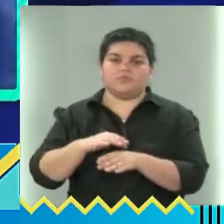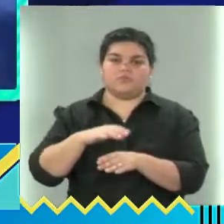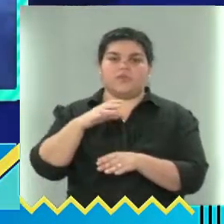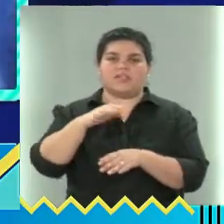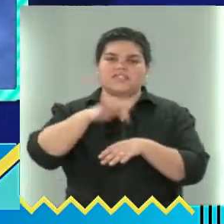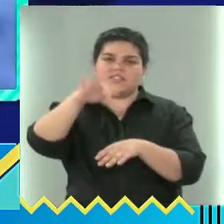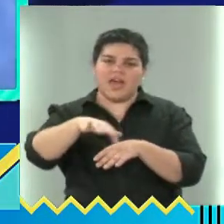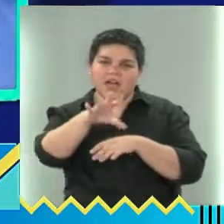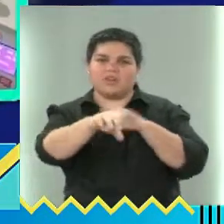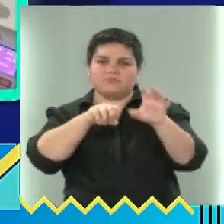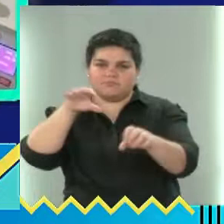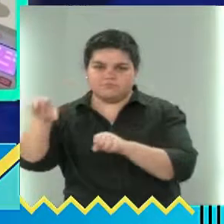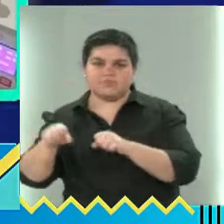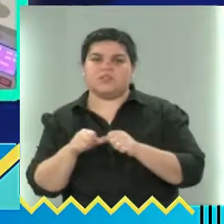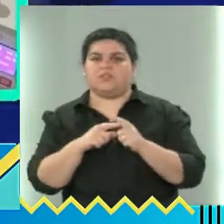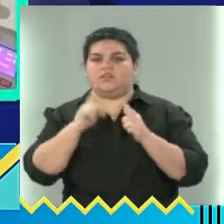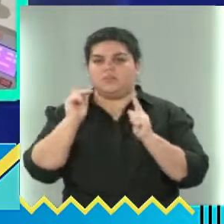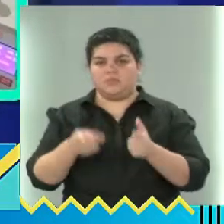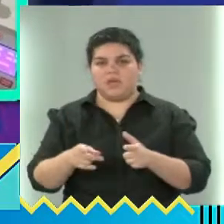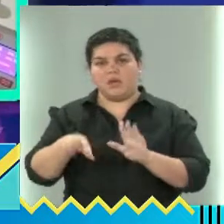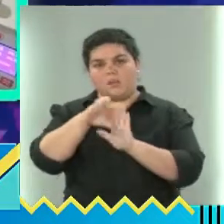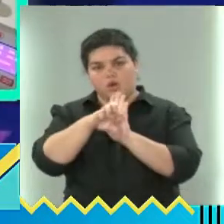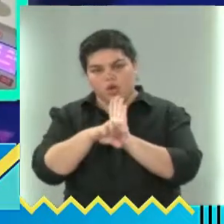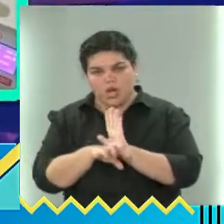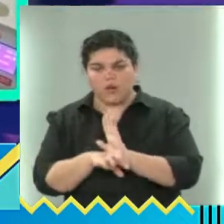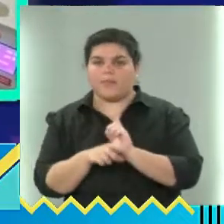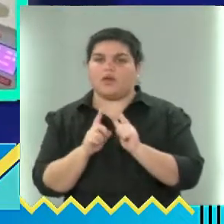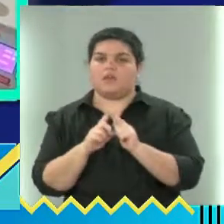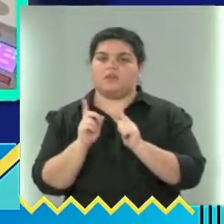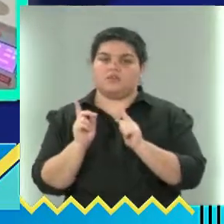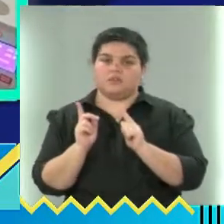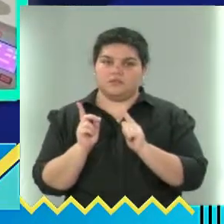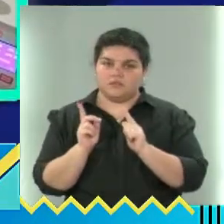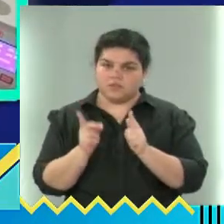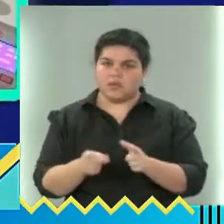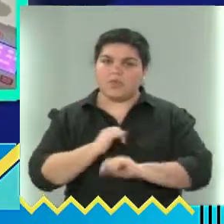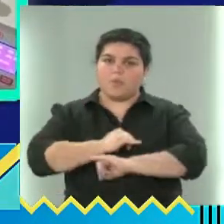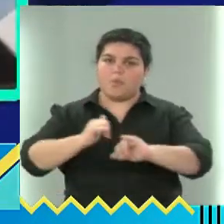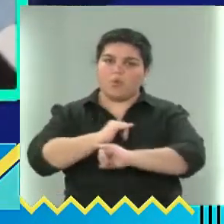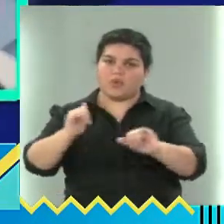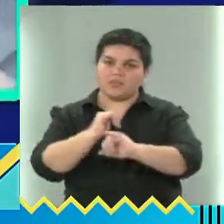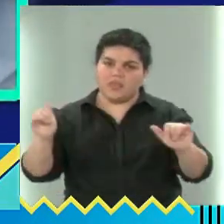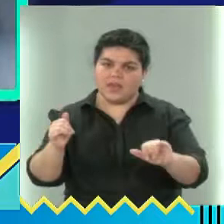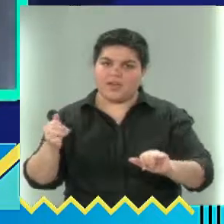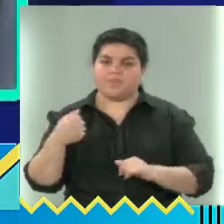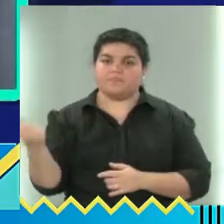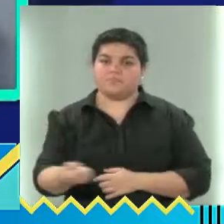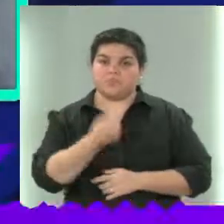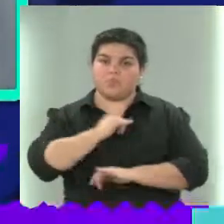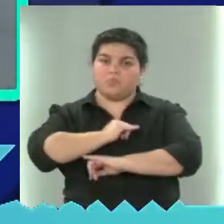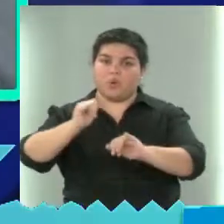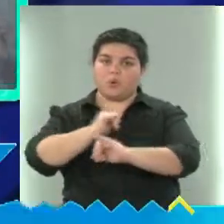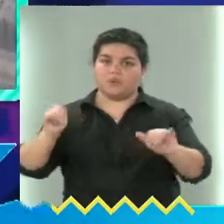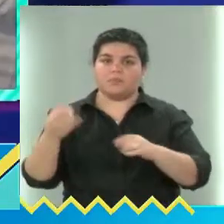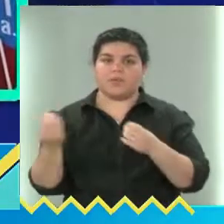hecho un programa y una información, una publicidad importante en cuanto a la donación